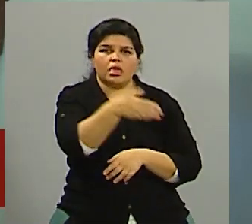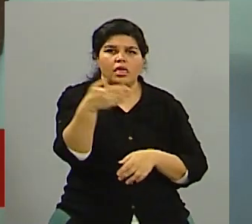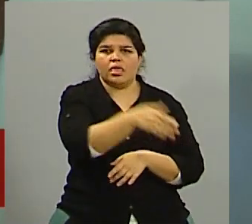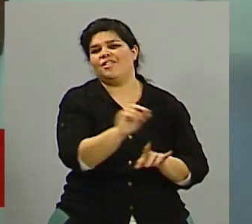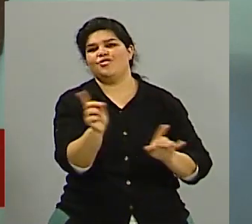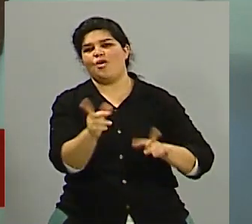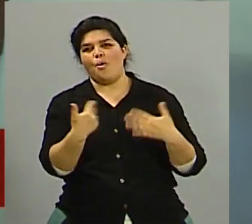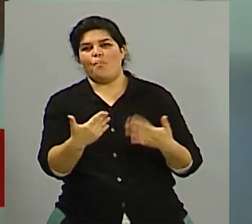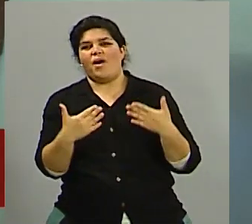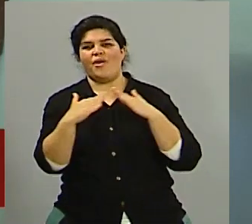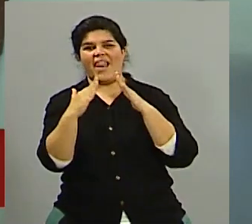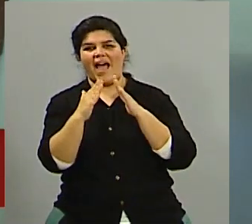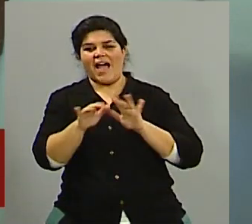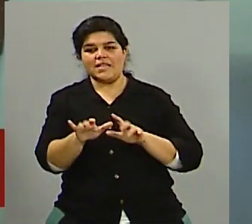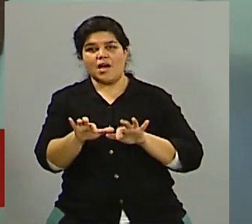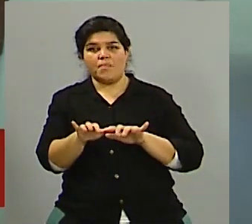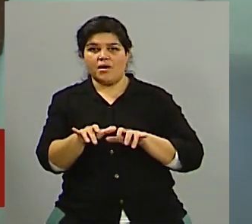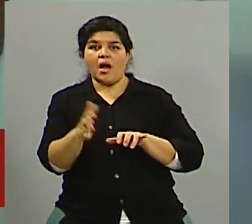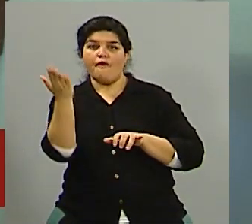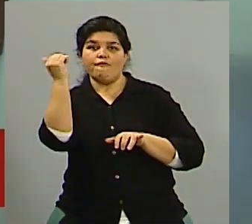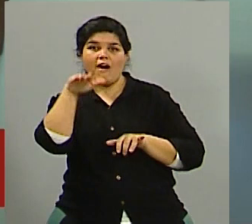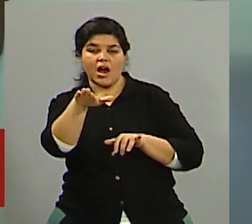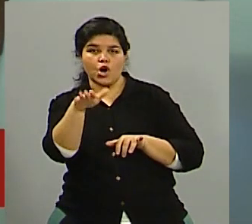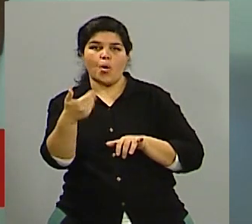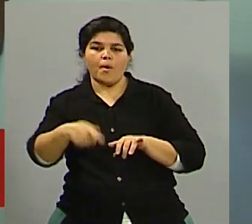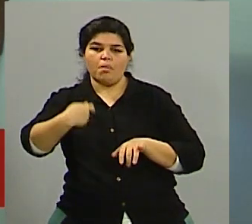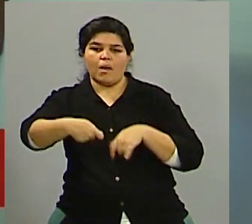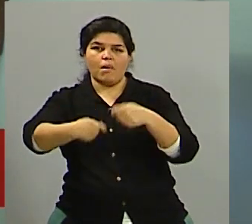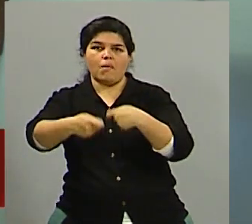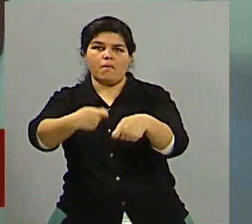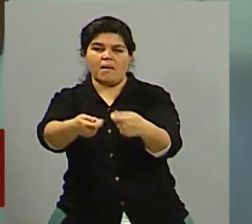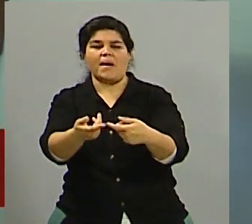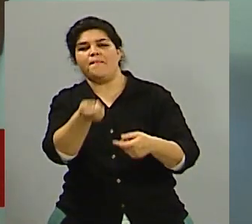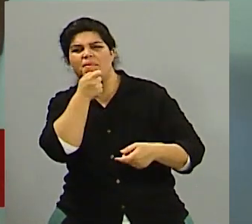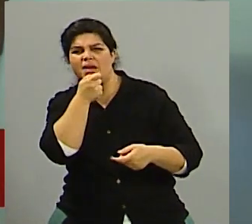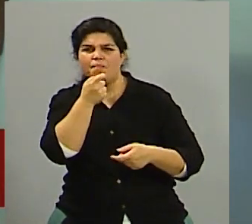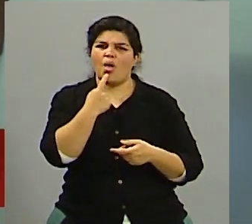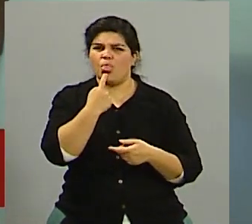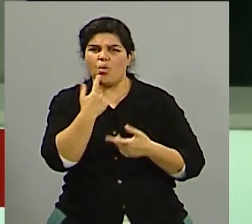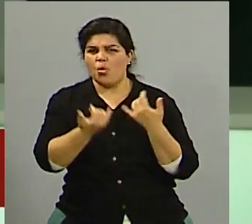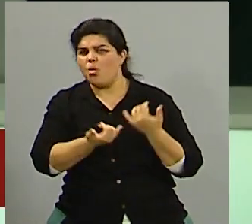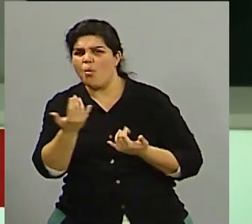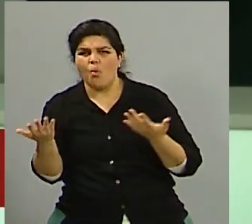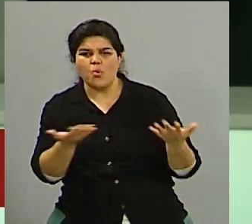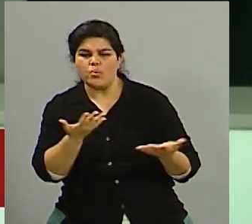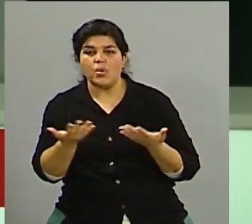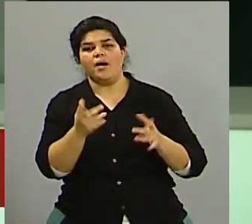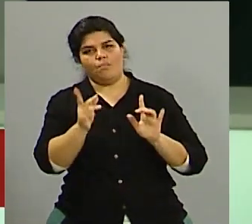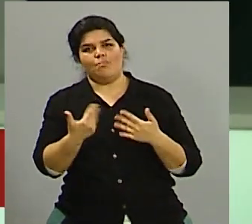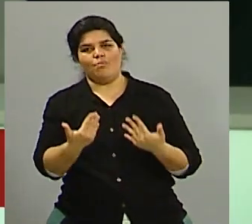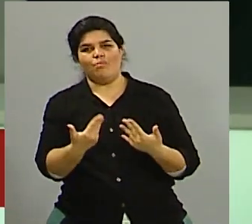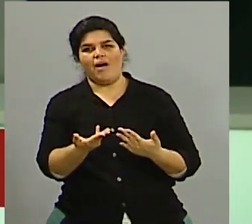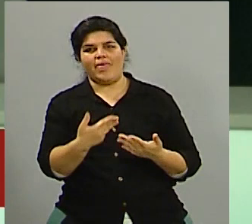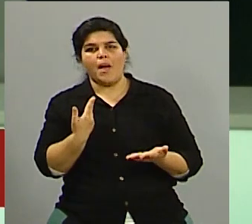casa podés generar los pagos. Por supuesto que si tenés que ir a hacer una consulta en una oficina de ANSES lo podés hacer, pero si ya desde tu casa podés generar el